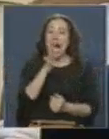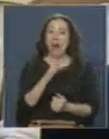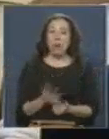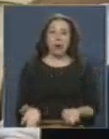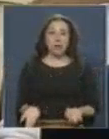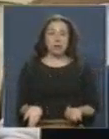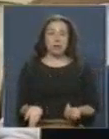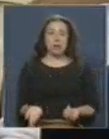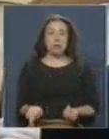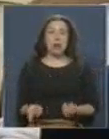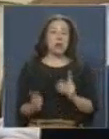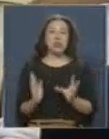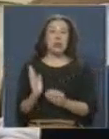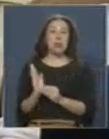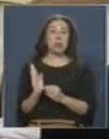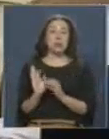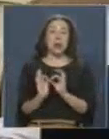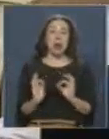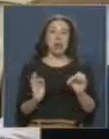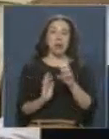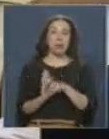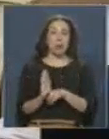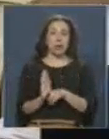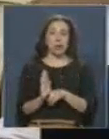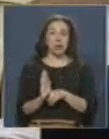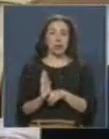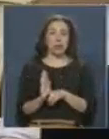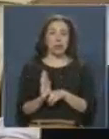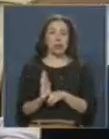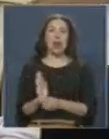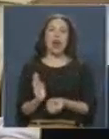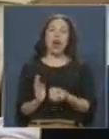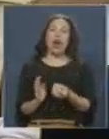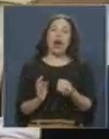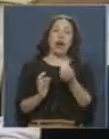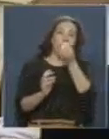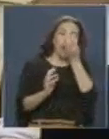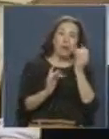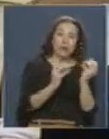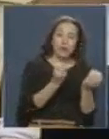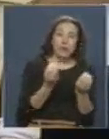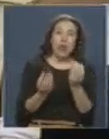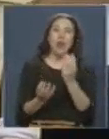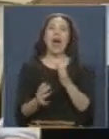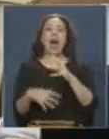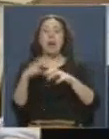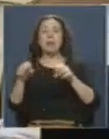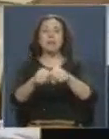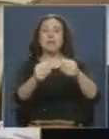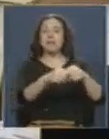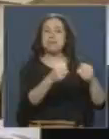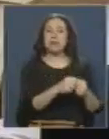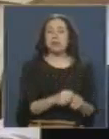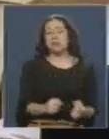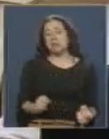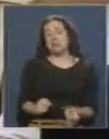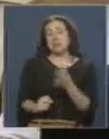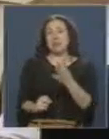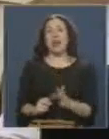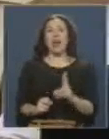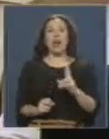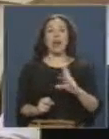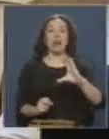bien, flora y fauna protegida ha sido destruida actuando por fuera de la resolución de calificación ambiental. Ingreso